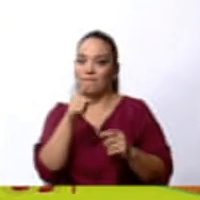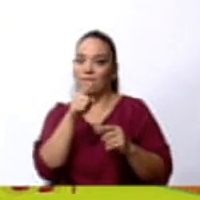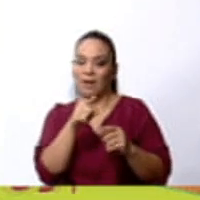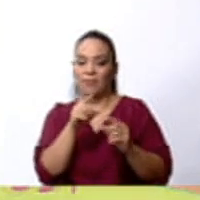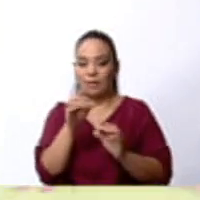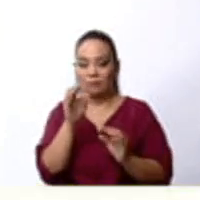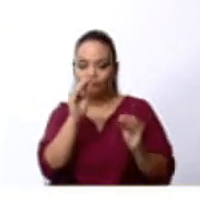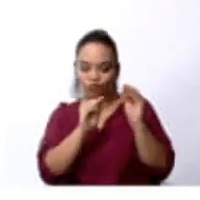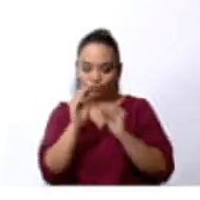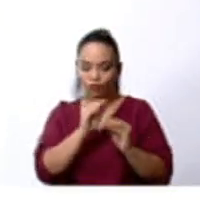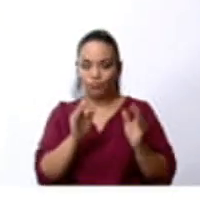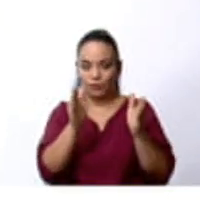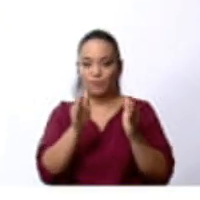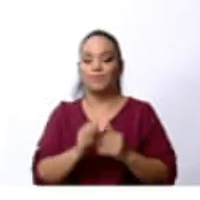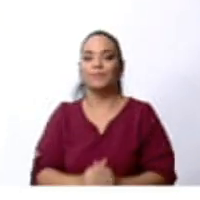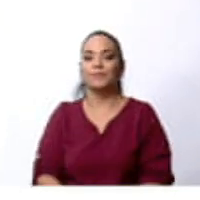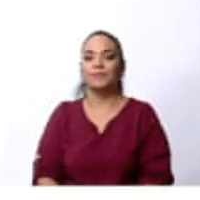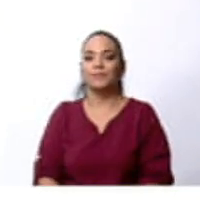a continuación.